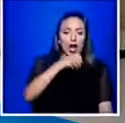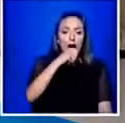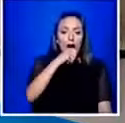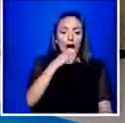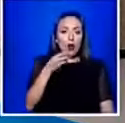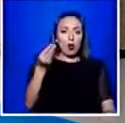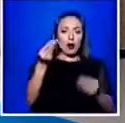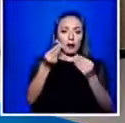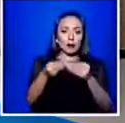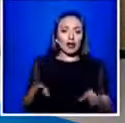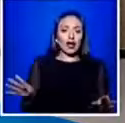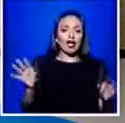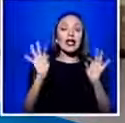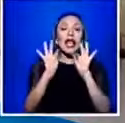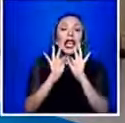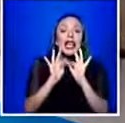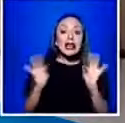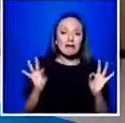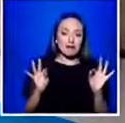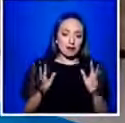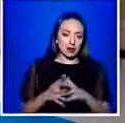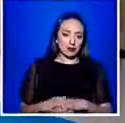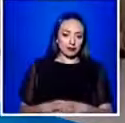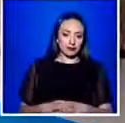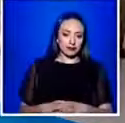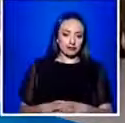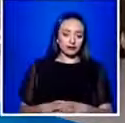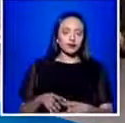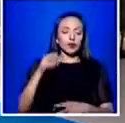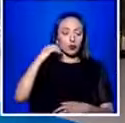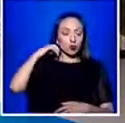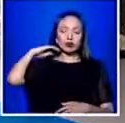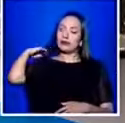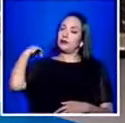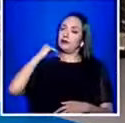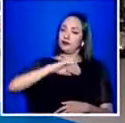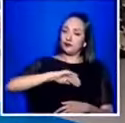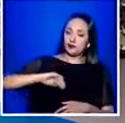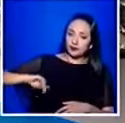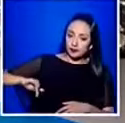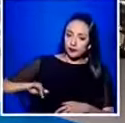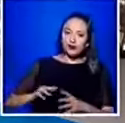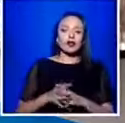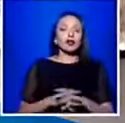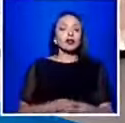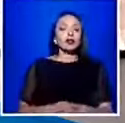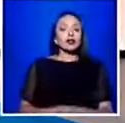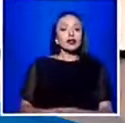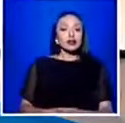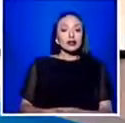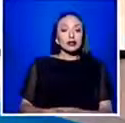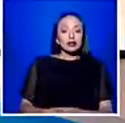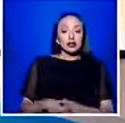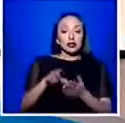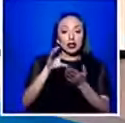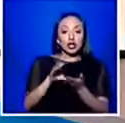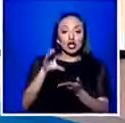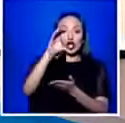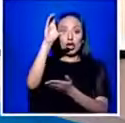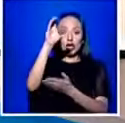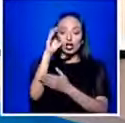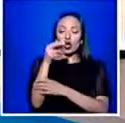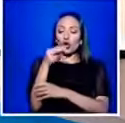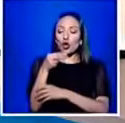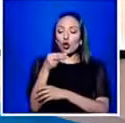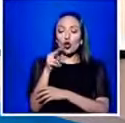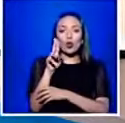agua, agua limpia. Son las 8 de la mañana con 6 minutos y bueno, ahora nos vamos a la unidad educativa Humberto Mata Martínez. Esto